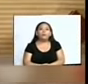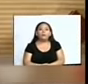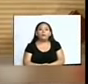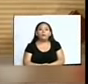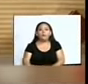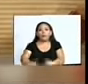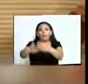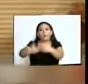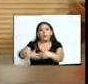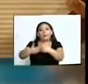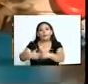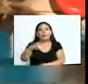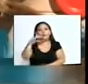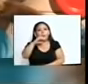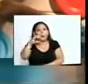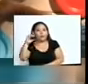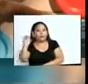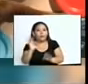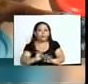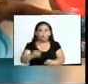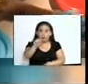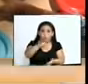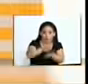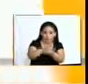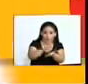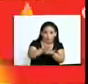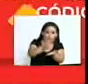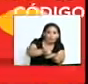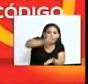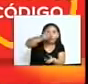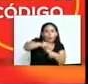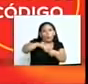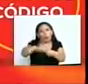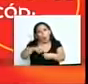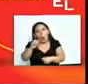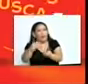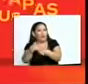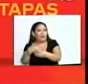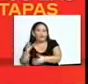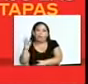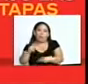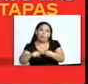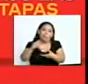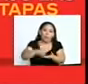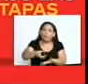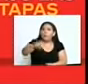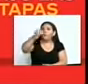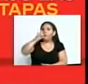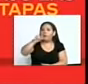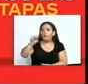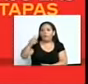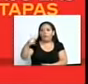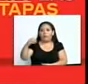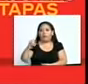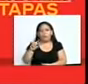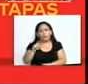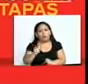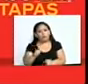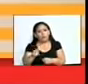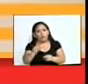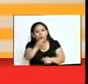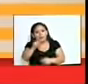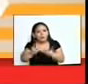Coca-Cola premia tu preferencia. Al comprar bebidas de Coca-Cola, Tropical y Del Valle, estás participando semanalmente por la